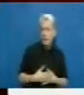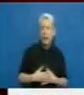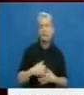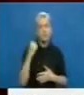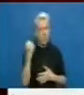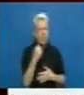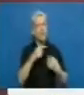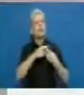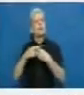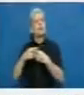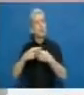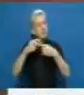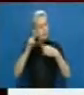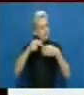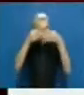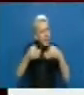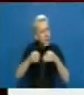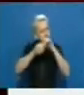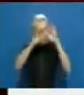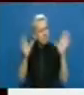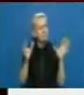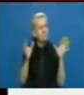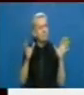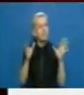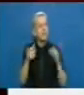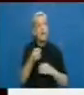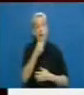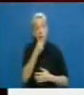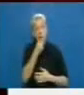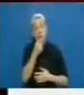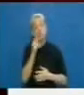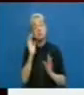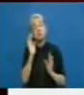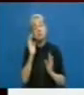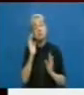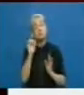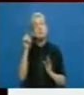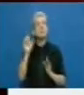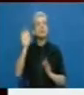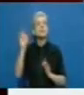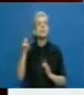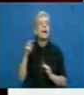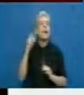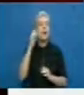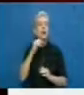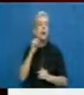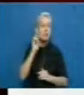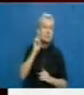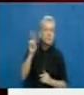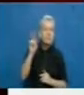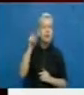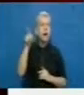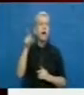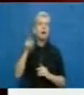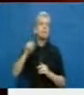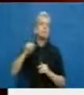cualquier debate de este estilo. Cuando uno lo mira, a lo mejor desde la perspectiva exclusivamente riojana, puede haber tenido algún beneficio chico,